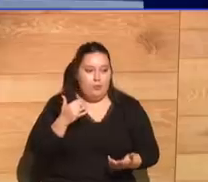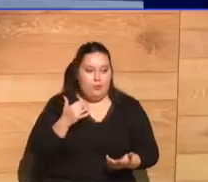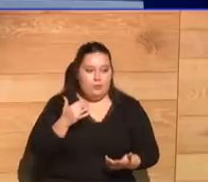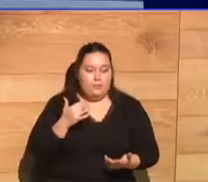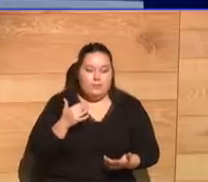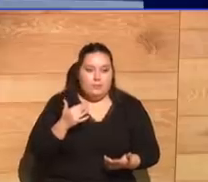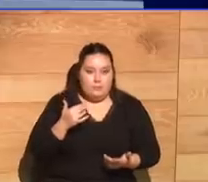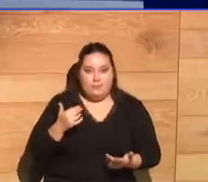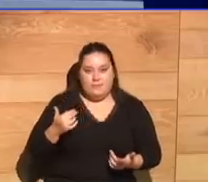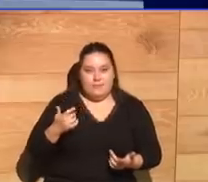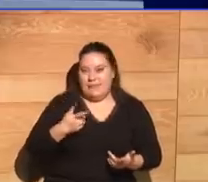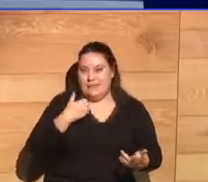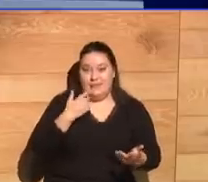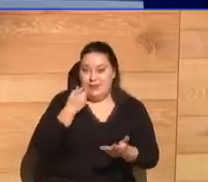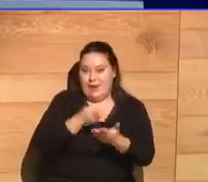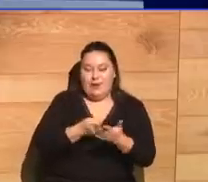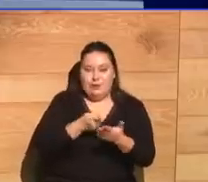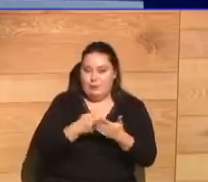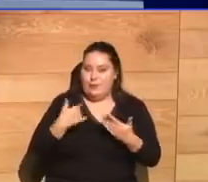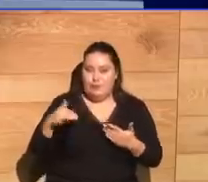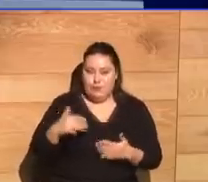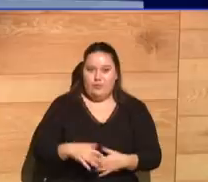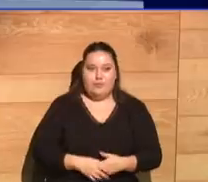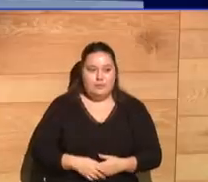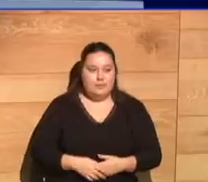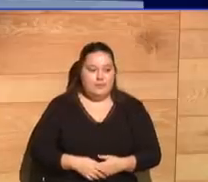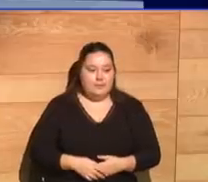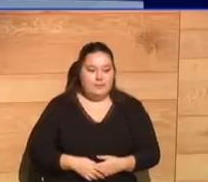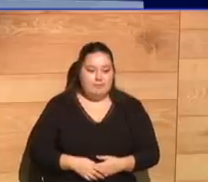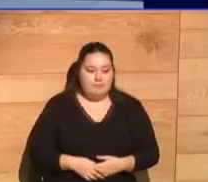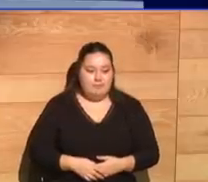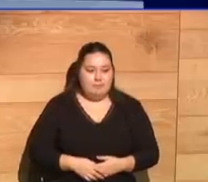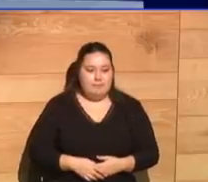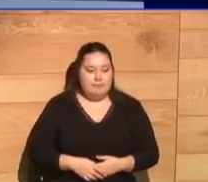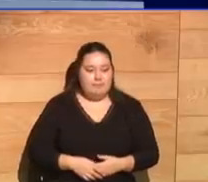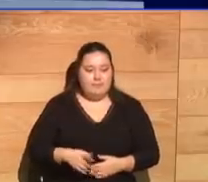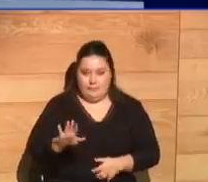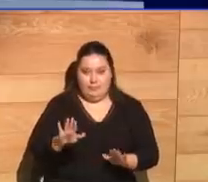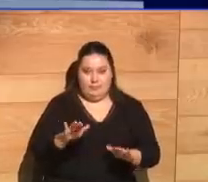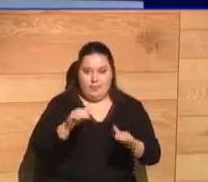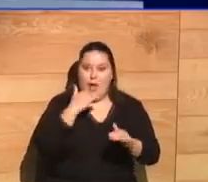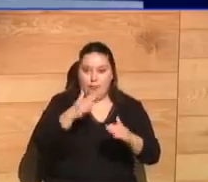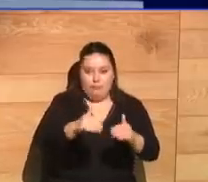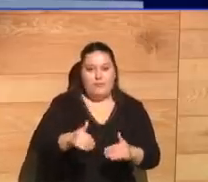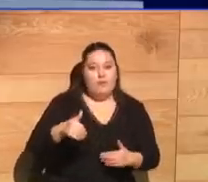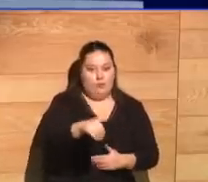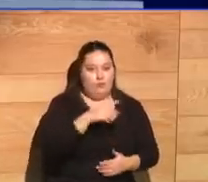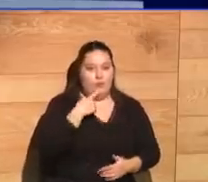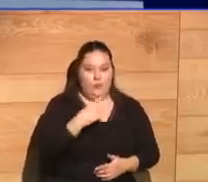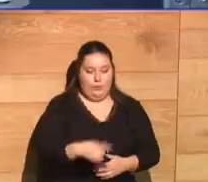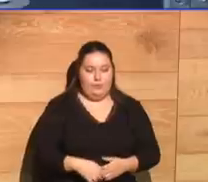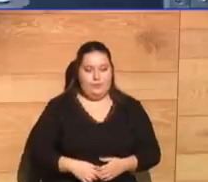lo que debió haber costado e incluso lo que es el presupuesto. Me salto un instante hacia el futuro para decirte